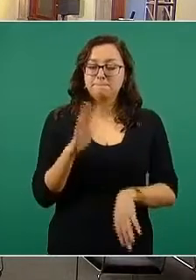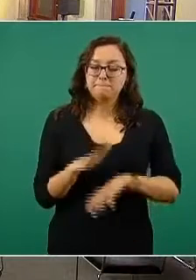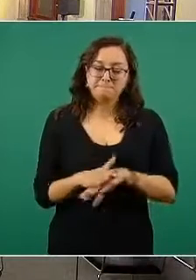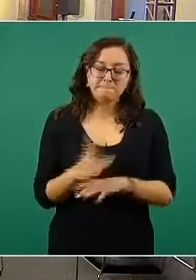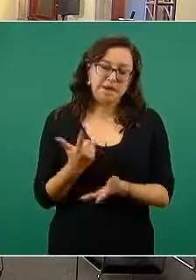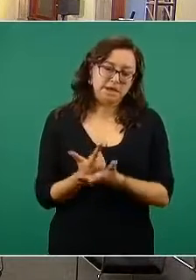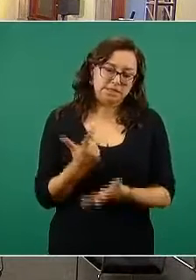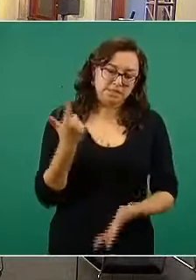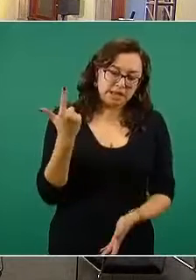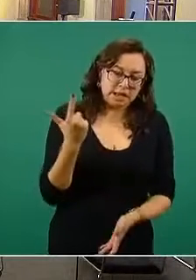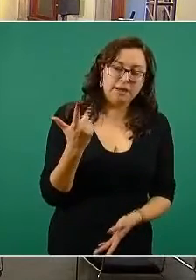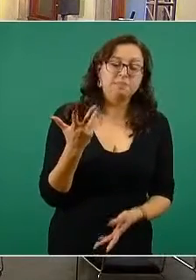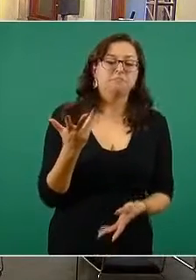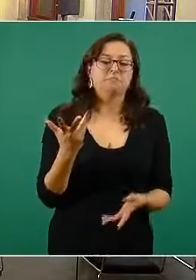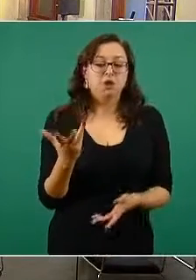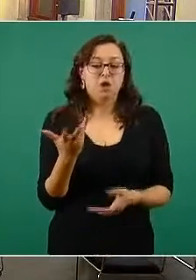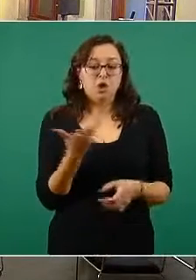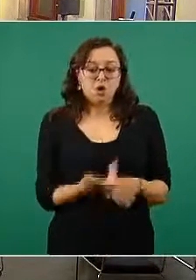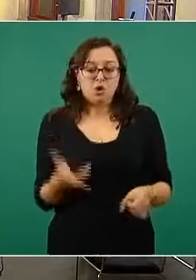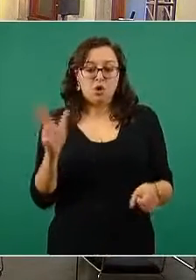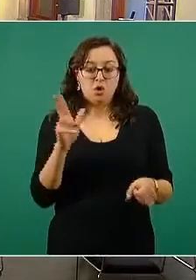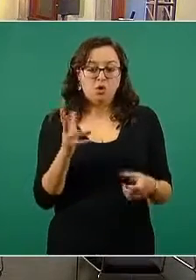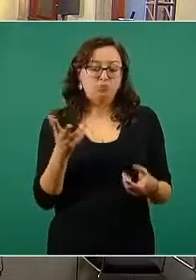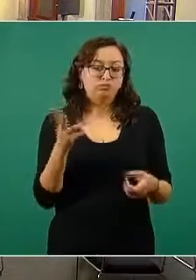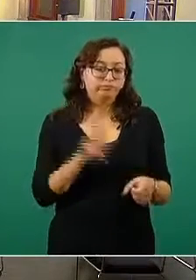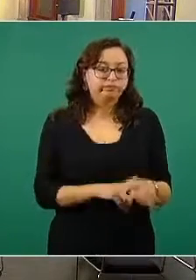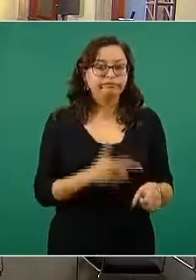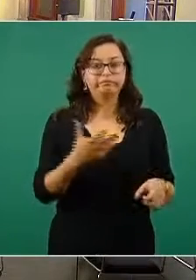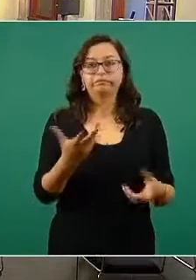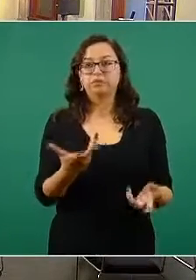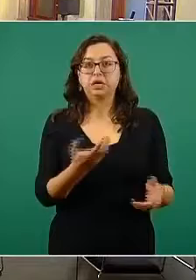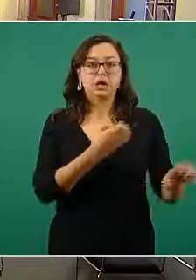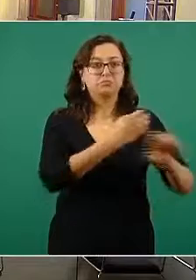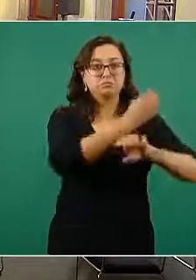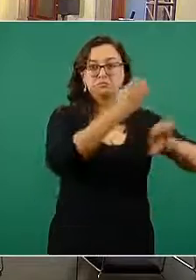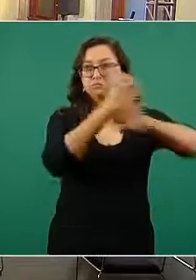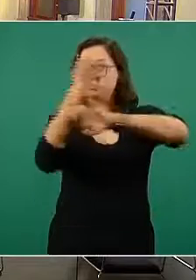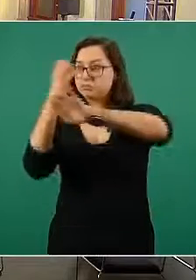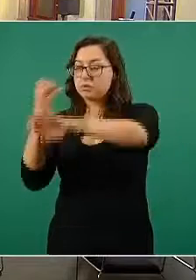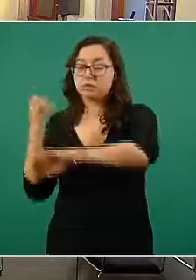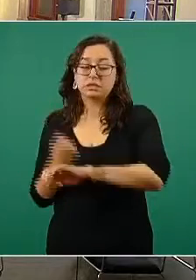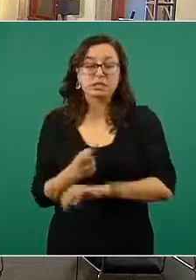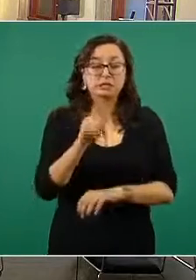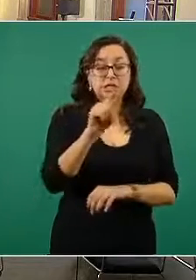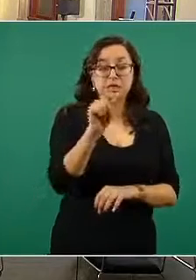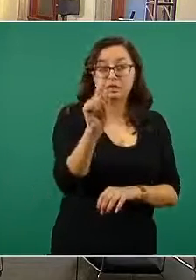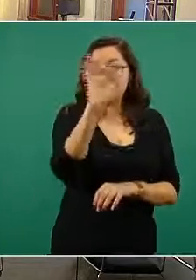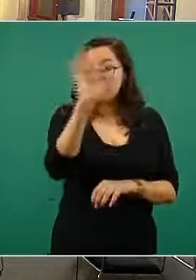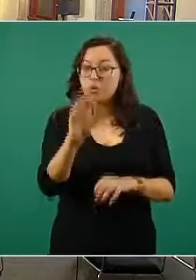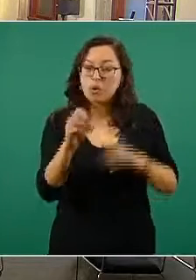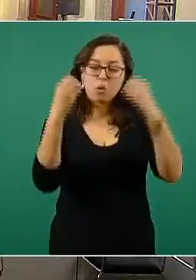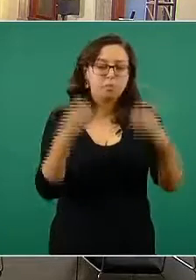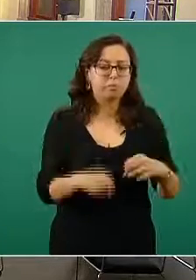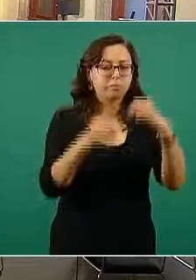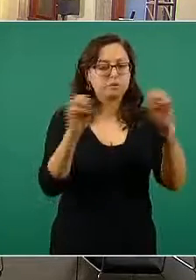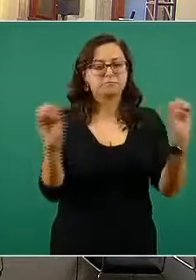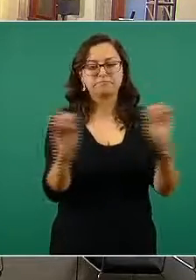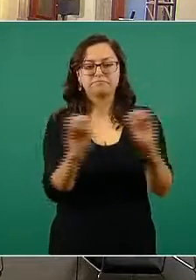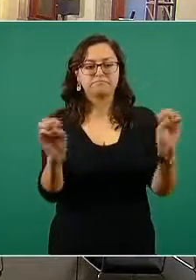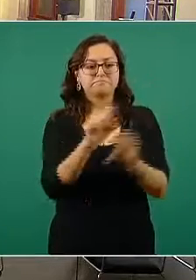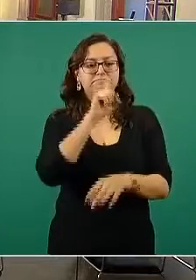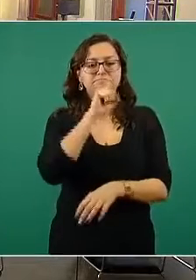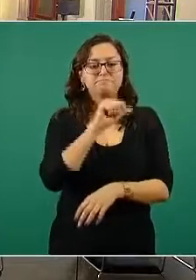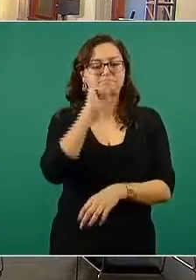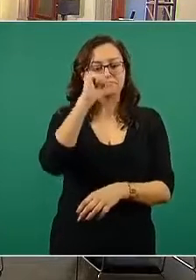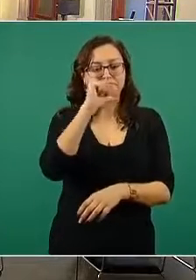en donde el día de hoy ya no tenemos entidades que tengan un 70% o más de ocupación. De hecho, la única entidad que se